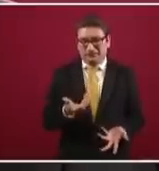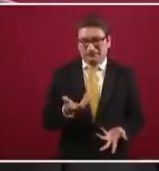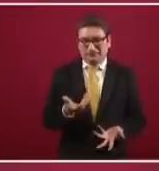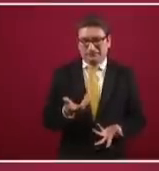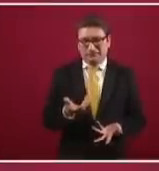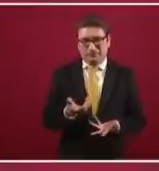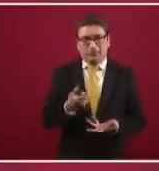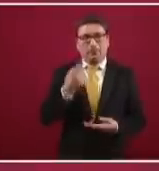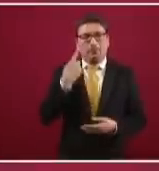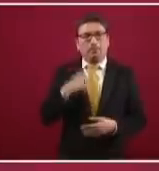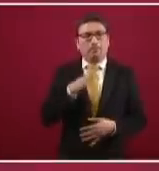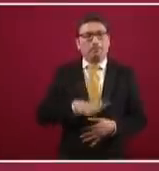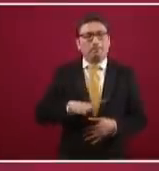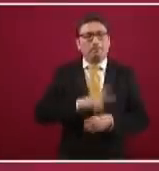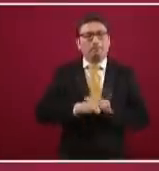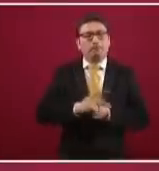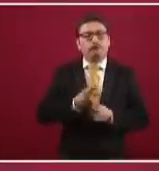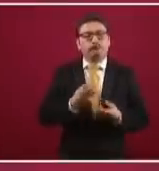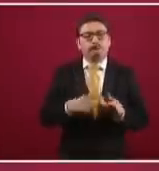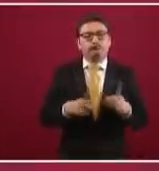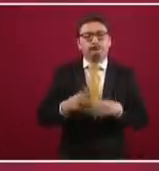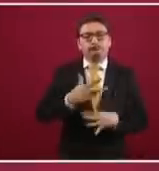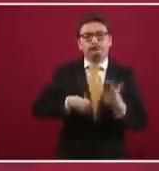para el desarrollo del país,